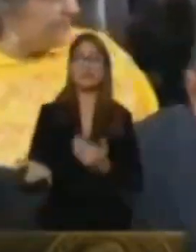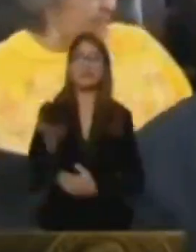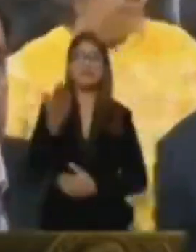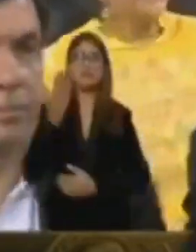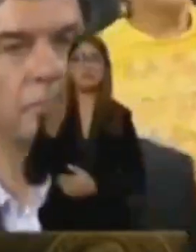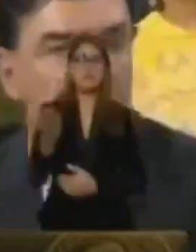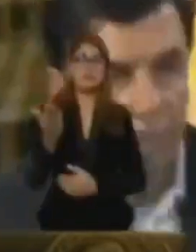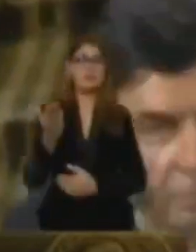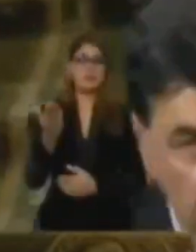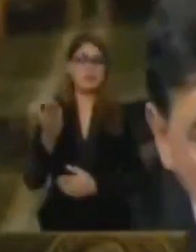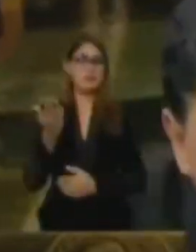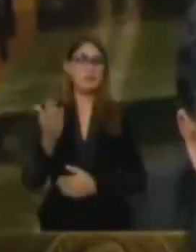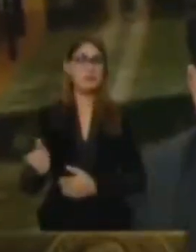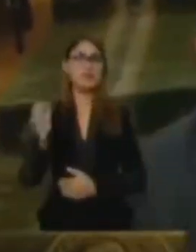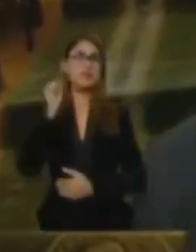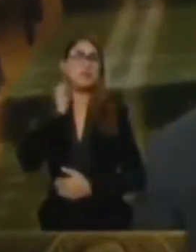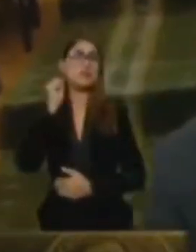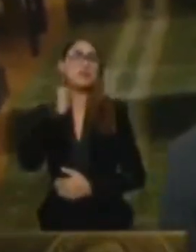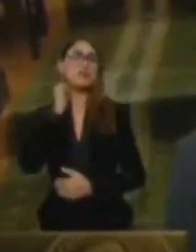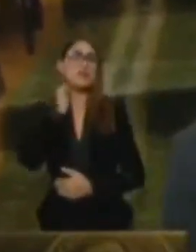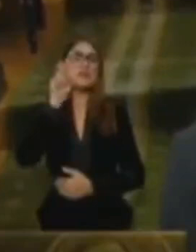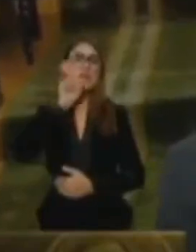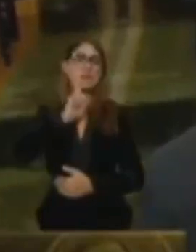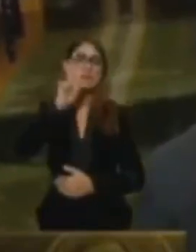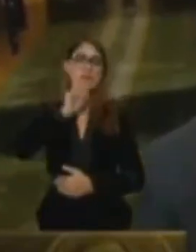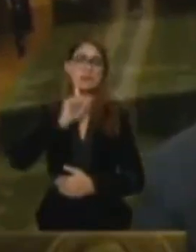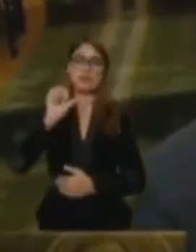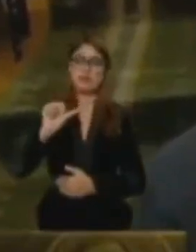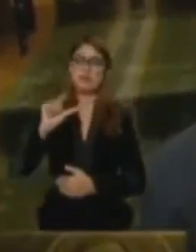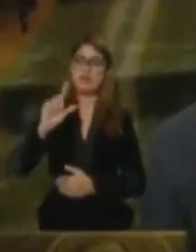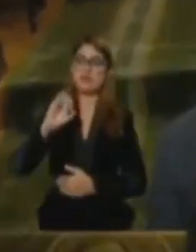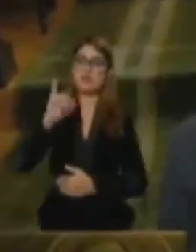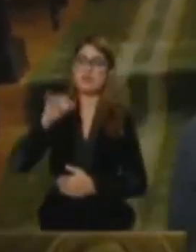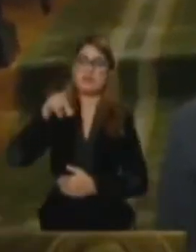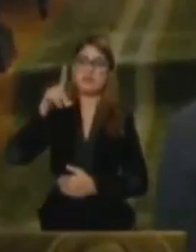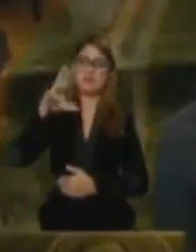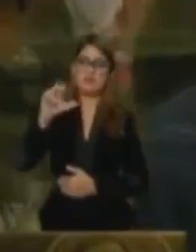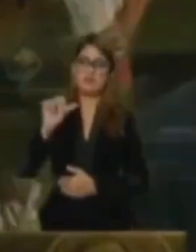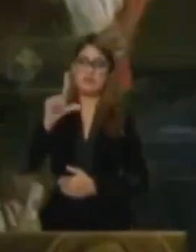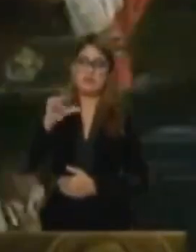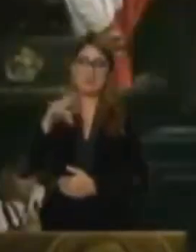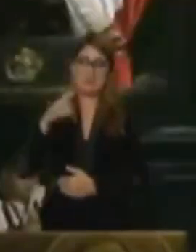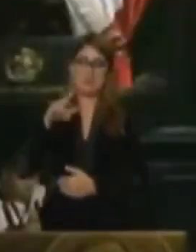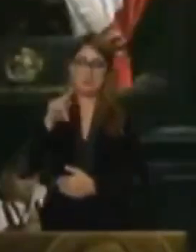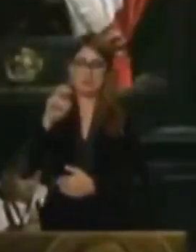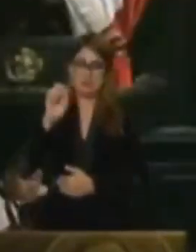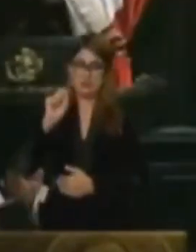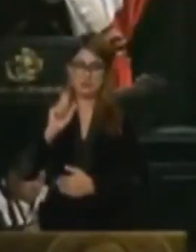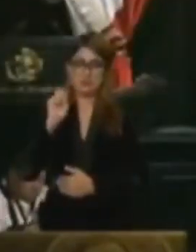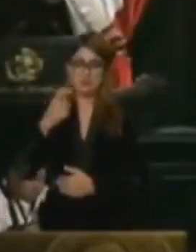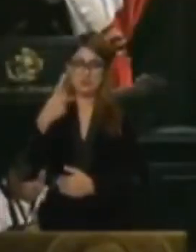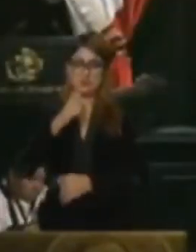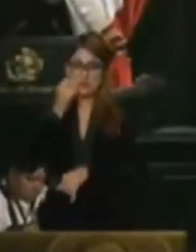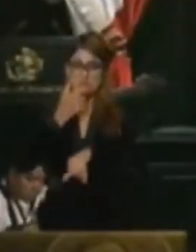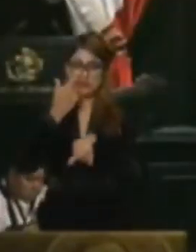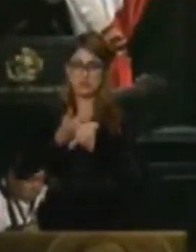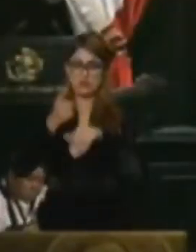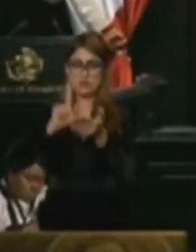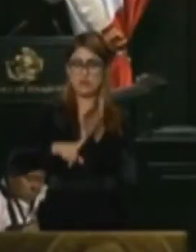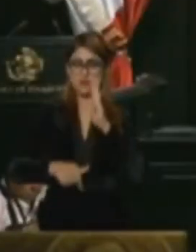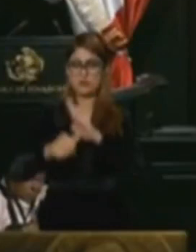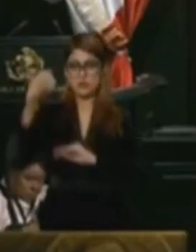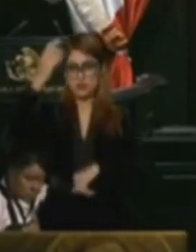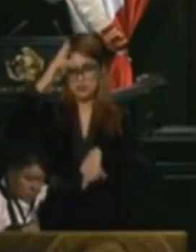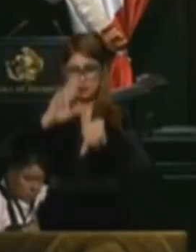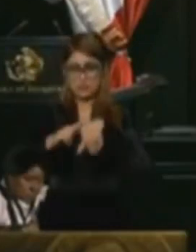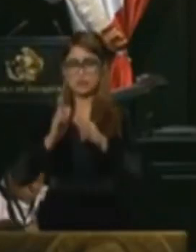Solicito a la senadora Alejandra Lagunes Soto Ruiz, secretaria de la Mesa Directiva